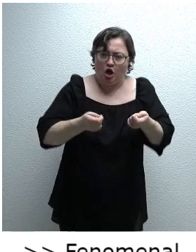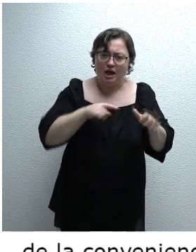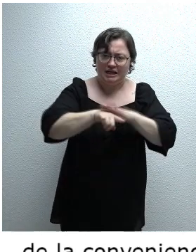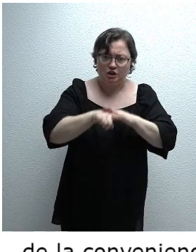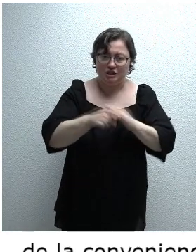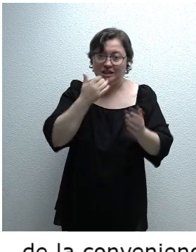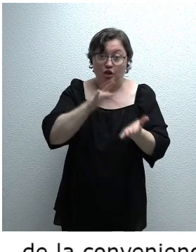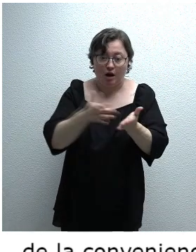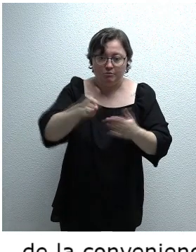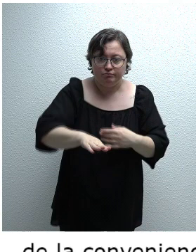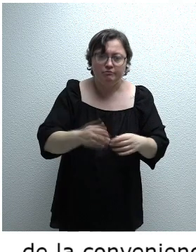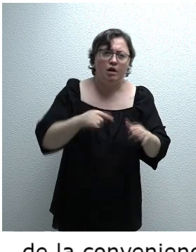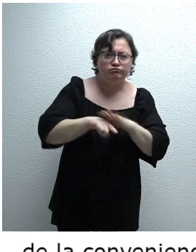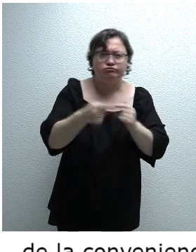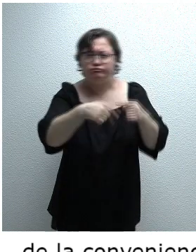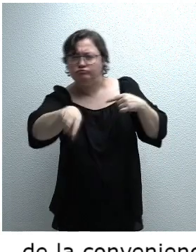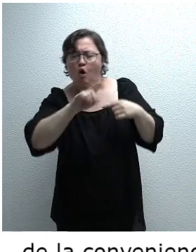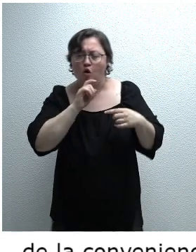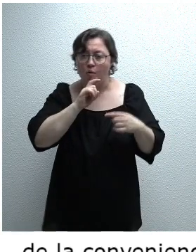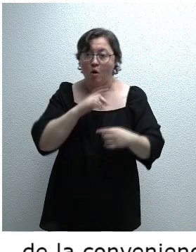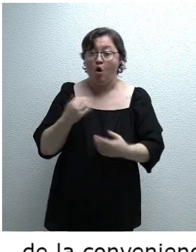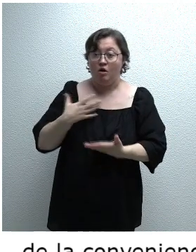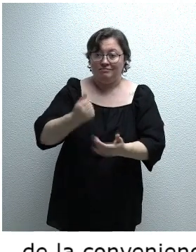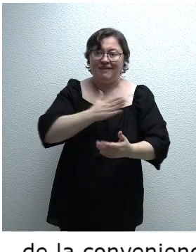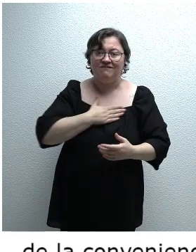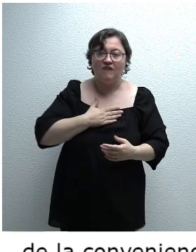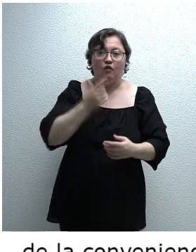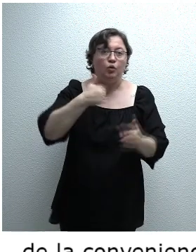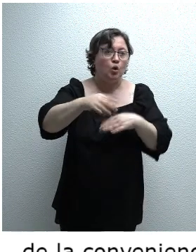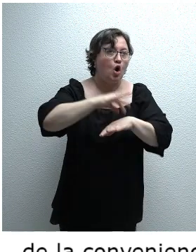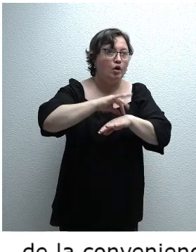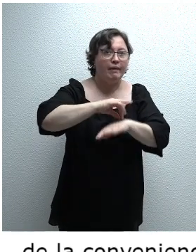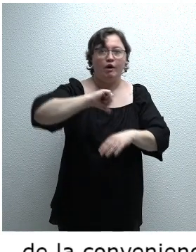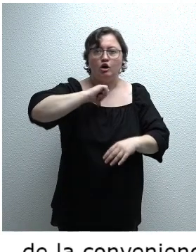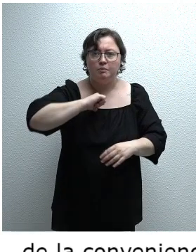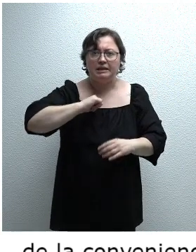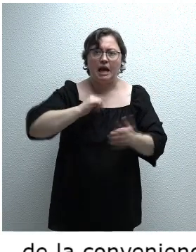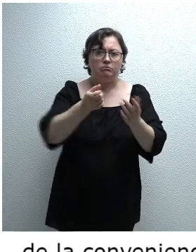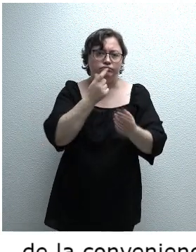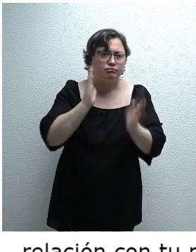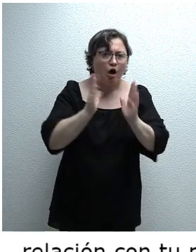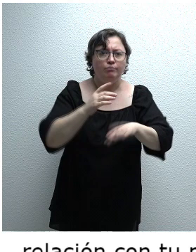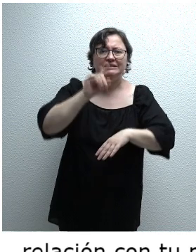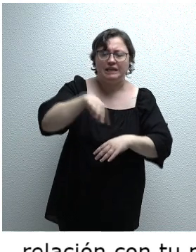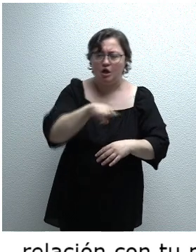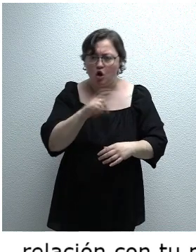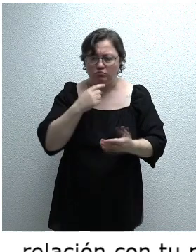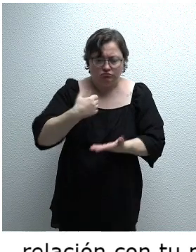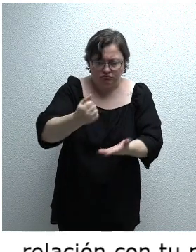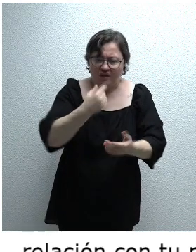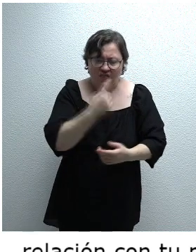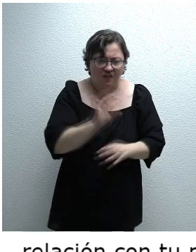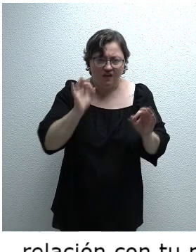tú fallezcas, o del testamento vital en relación con los tratamientos en hospitales o tratamientos médicos, e incluso las